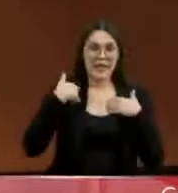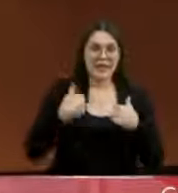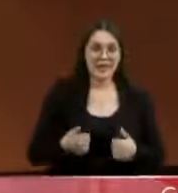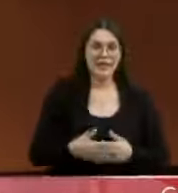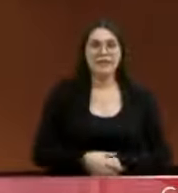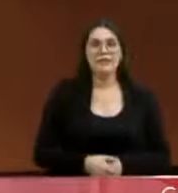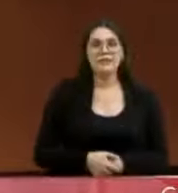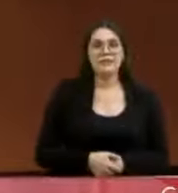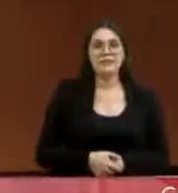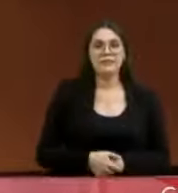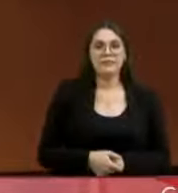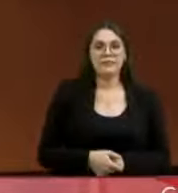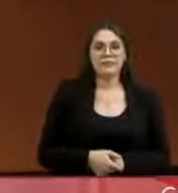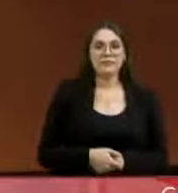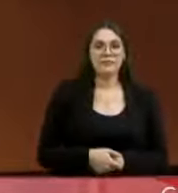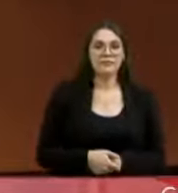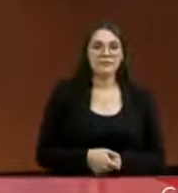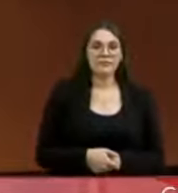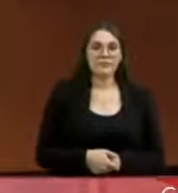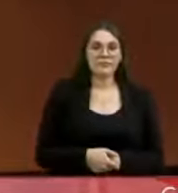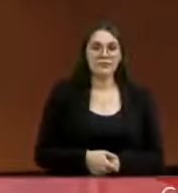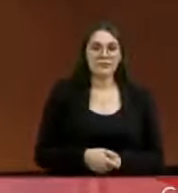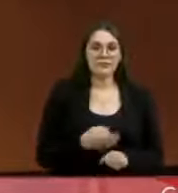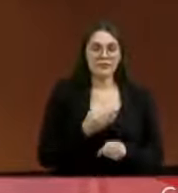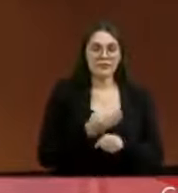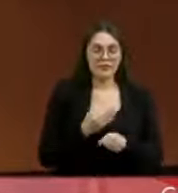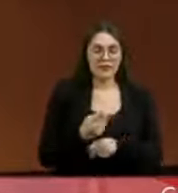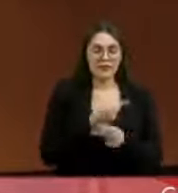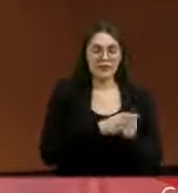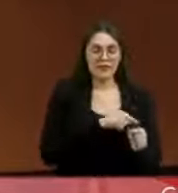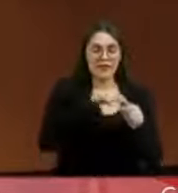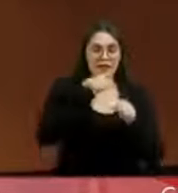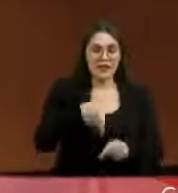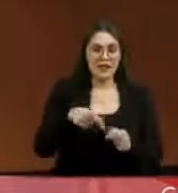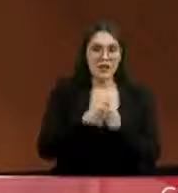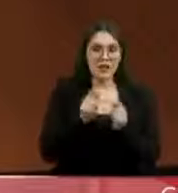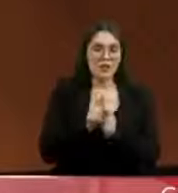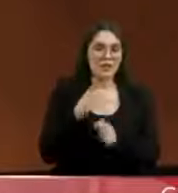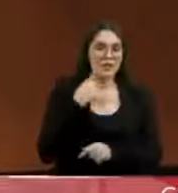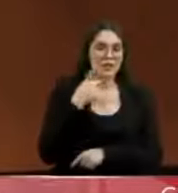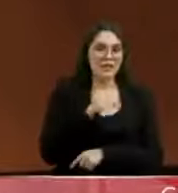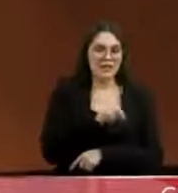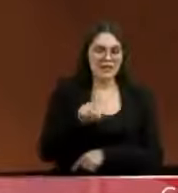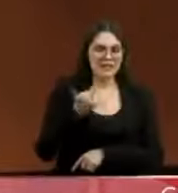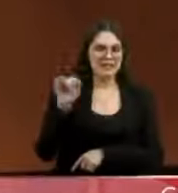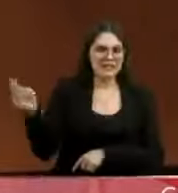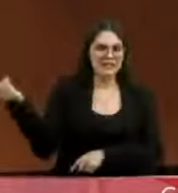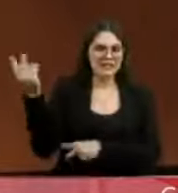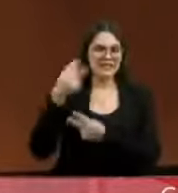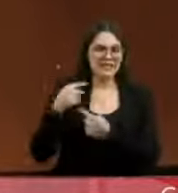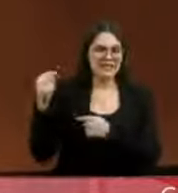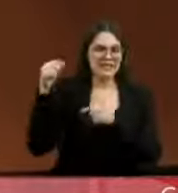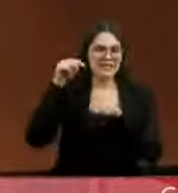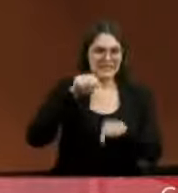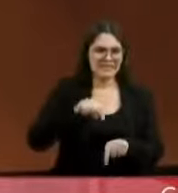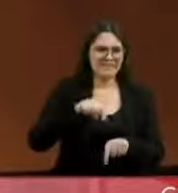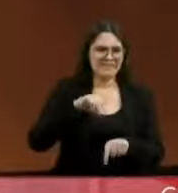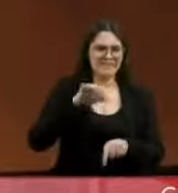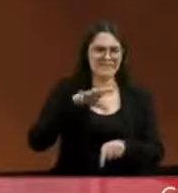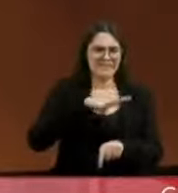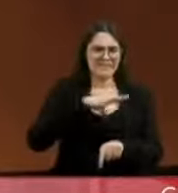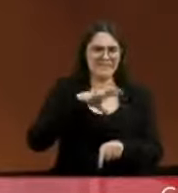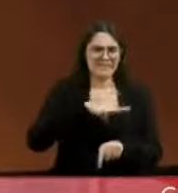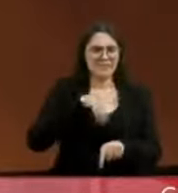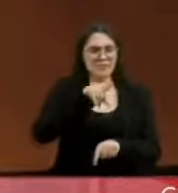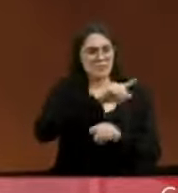Hoy aquí tenemos a la oposición. Aquí está presente en su ausencia, en